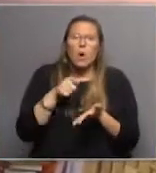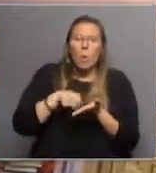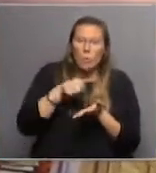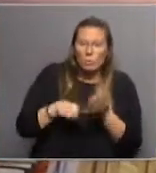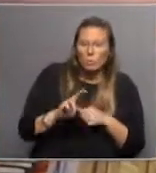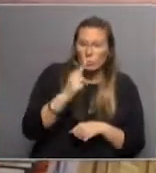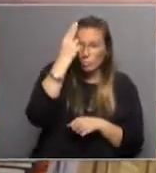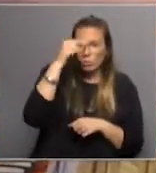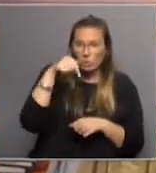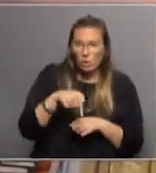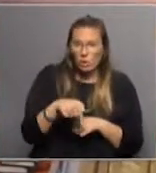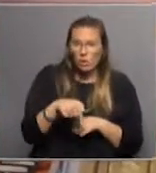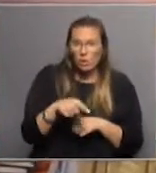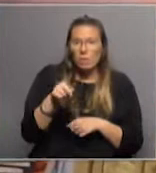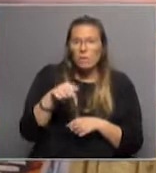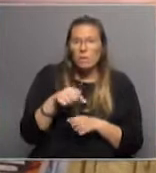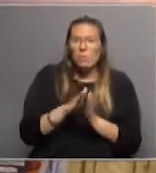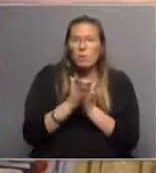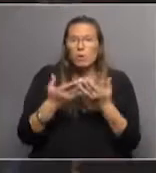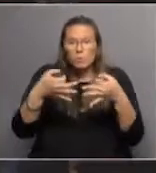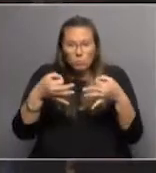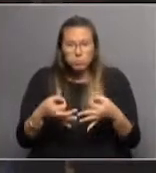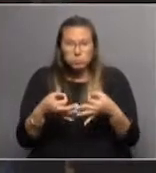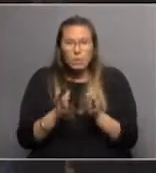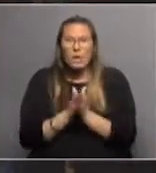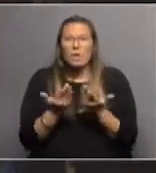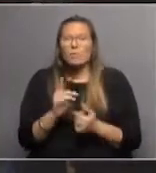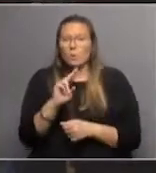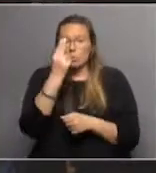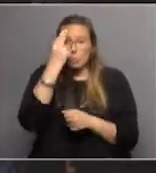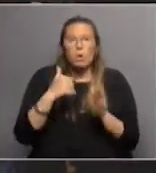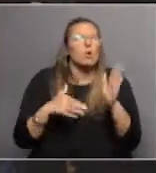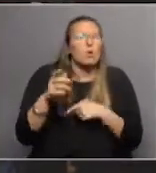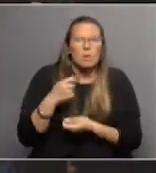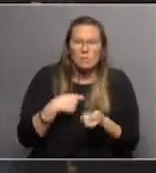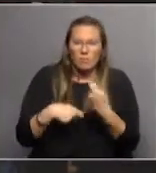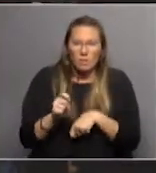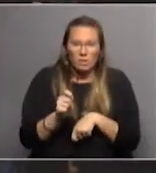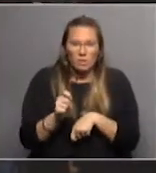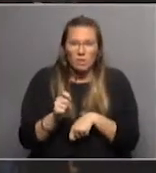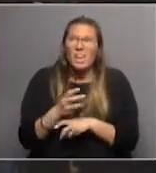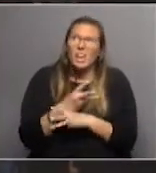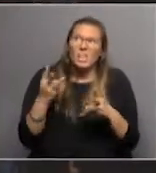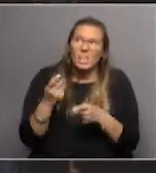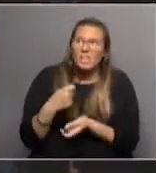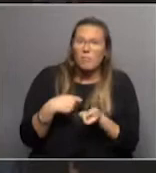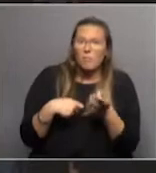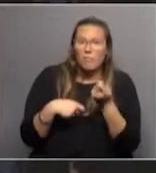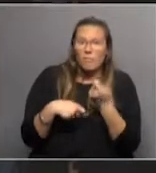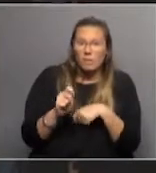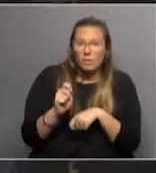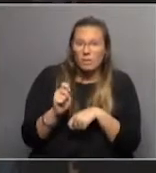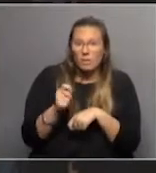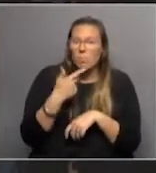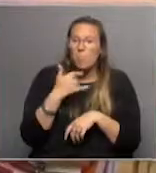uruguayas. Aquí vienen por libros muy puntuales. Libros de Uruguay es lo que más se vende. Generalmente se vende bien,